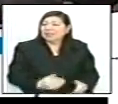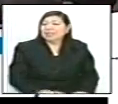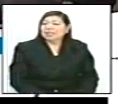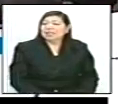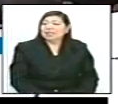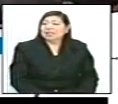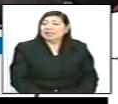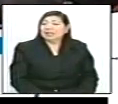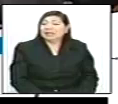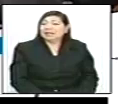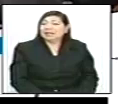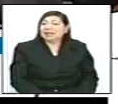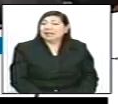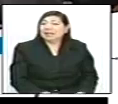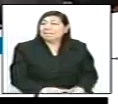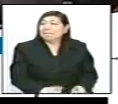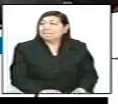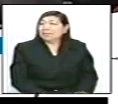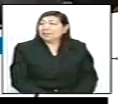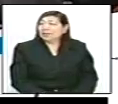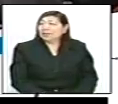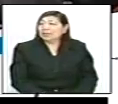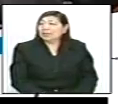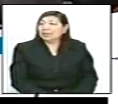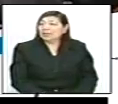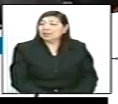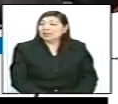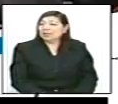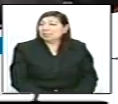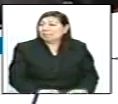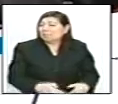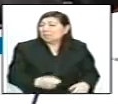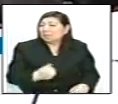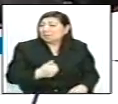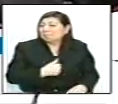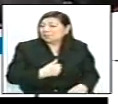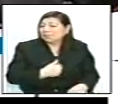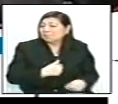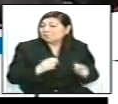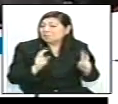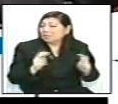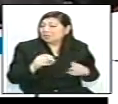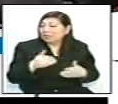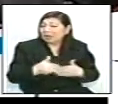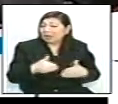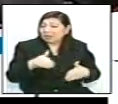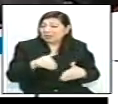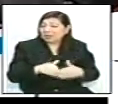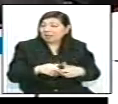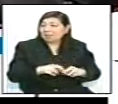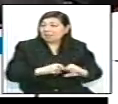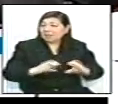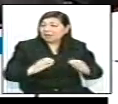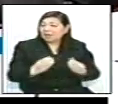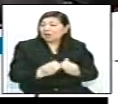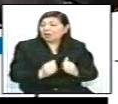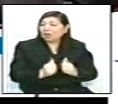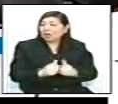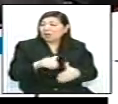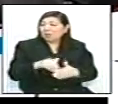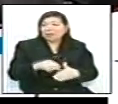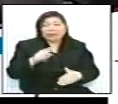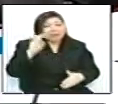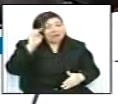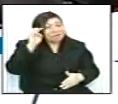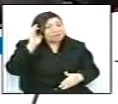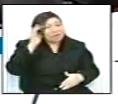2000, este Congreso de la República pasó el mismo tema de adelanto a elecciones al Pleno del Congreso con votos del